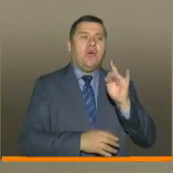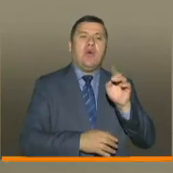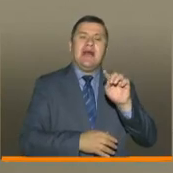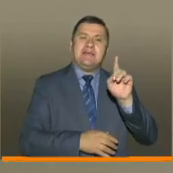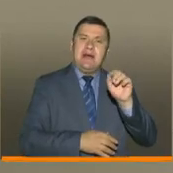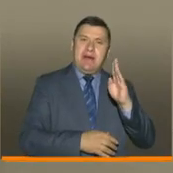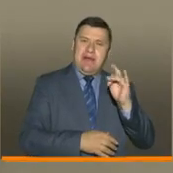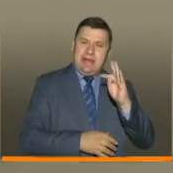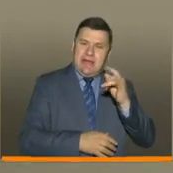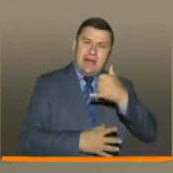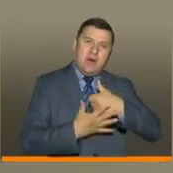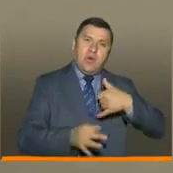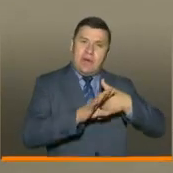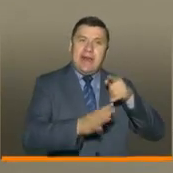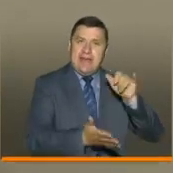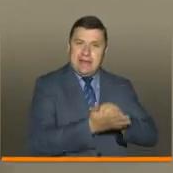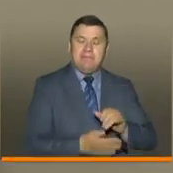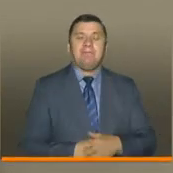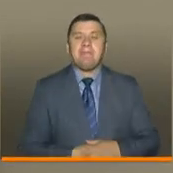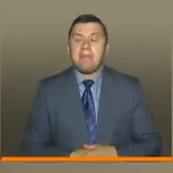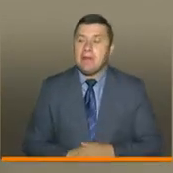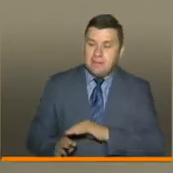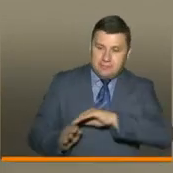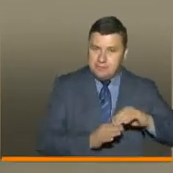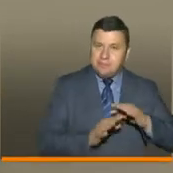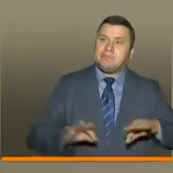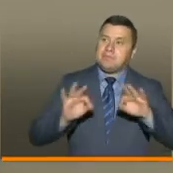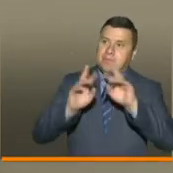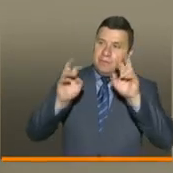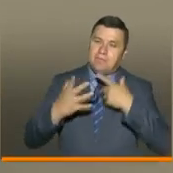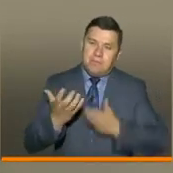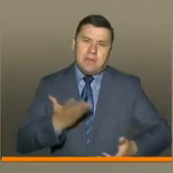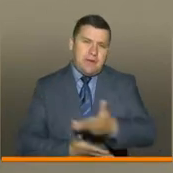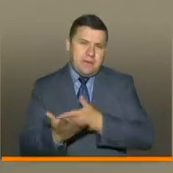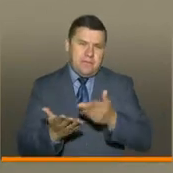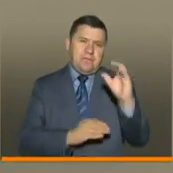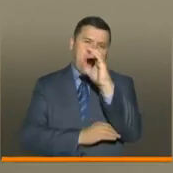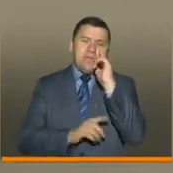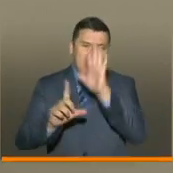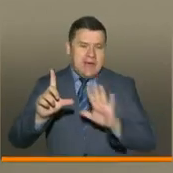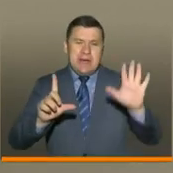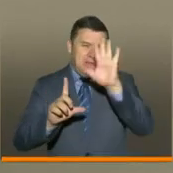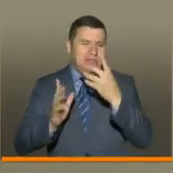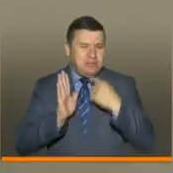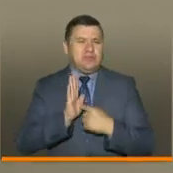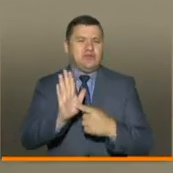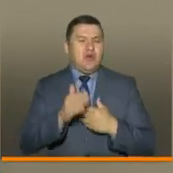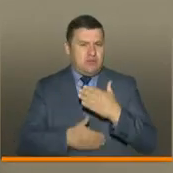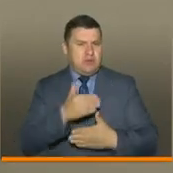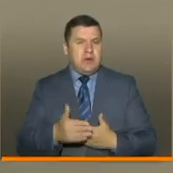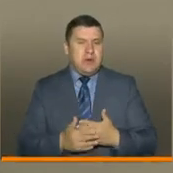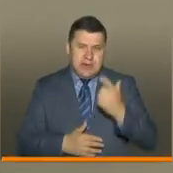Sabaneta y Guaviare. Y cambiando de tema, presidente, que también es calidad, quiero compartir con los colombianos un video que nos deja ver cómo,